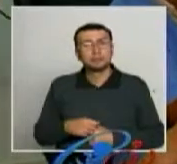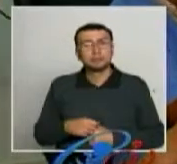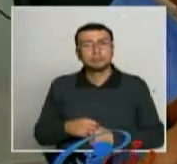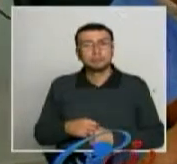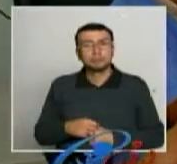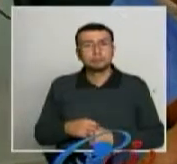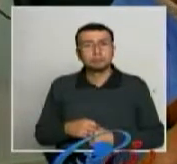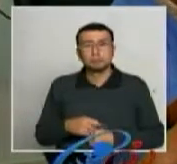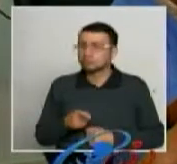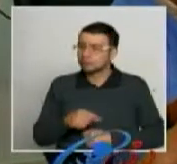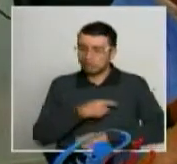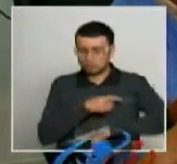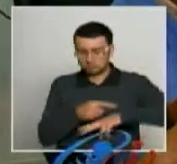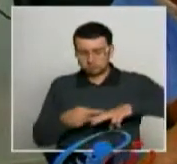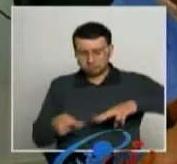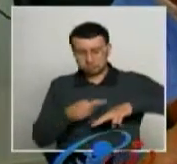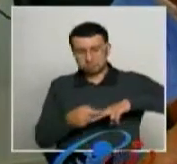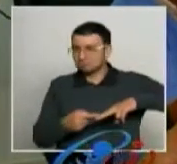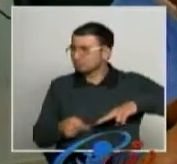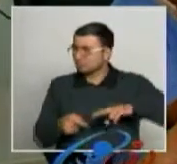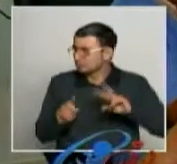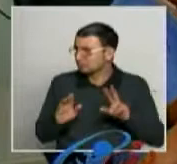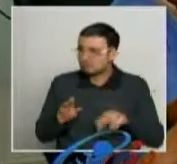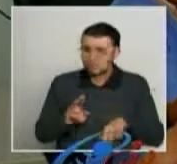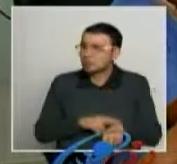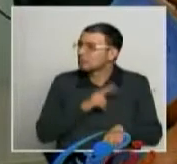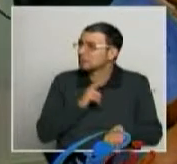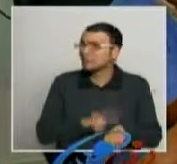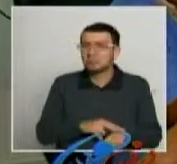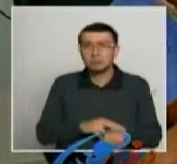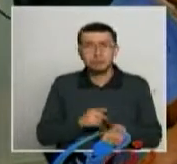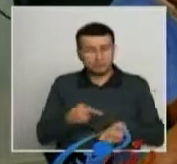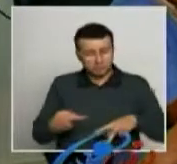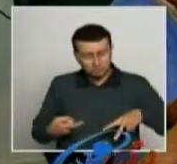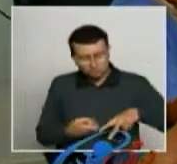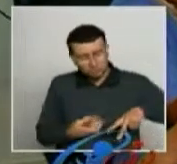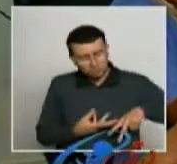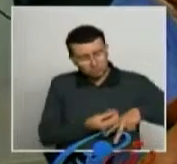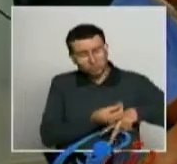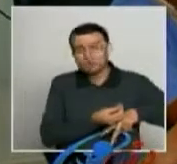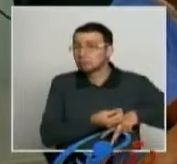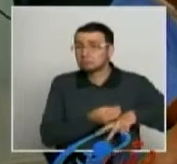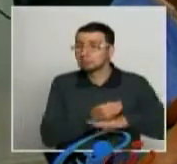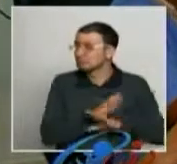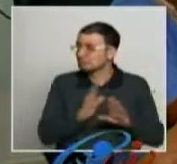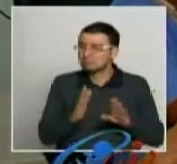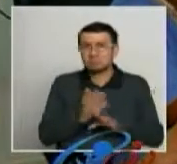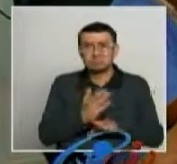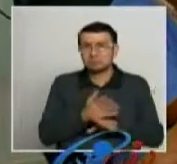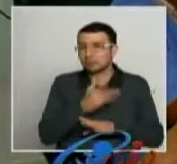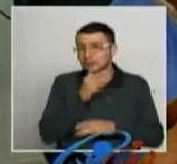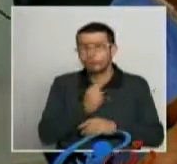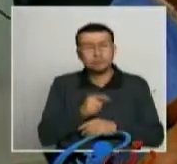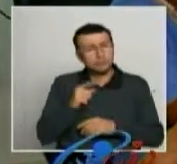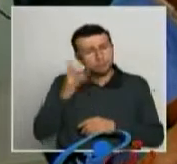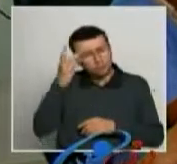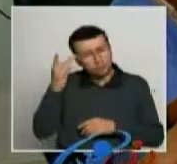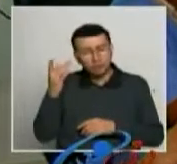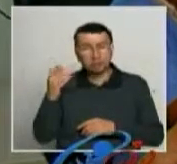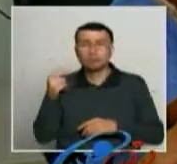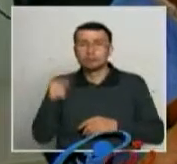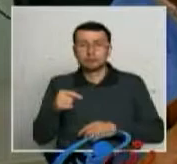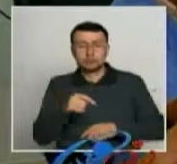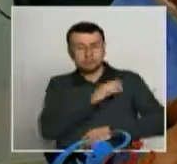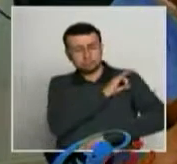no habría ningún problema pues en tratarle estas venas porque el sistema venoso profundo está